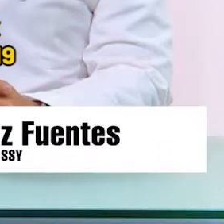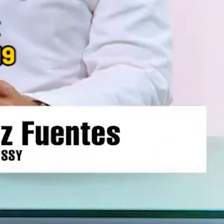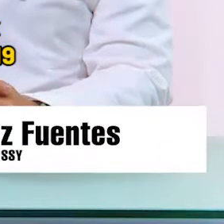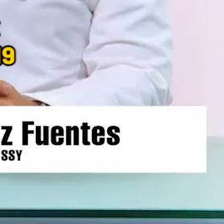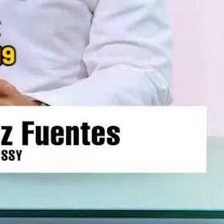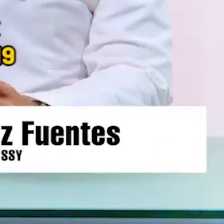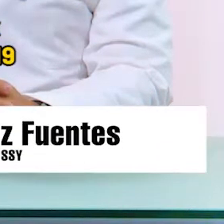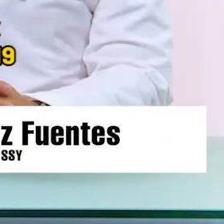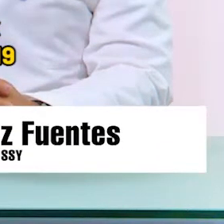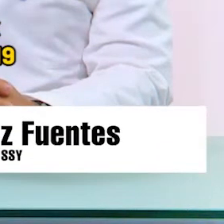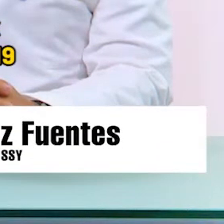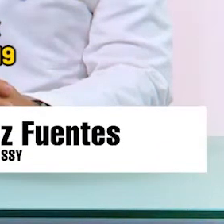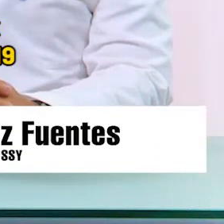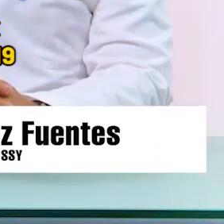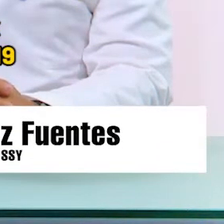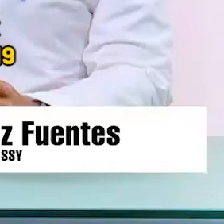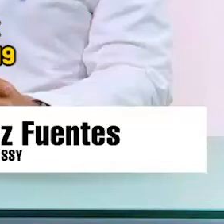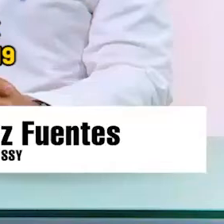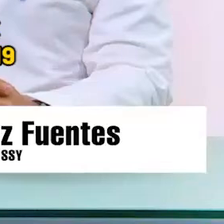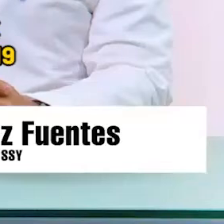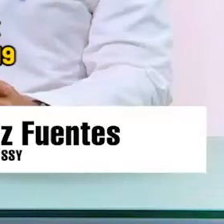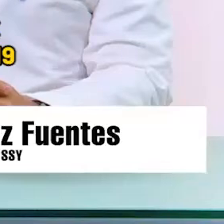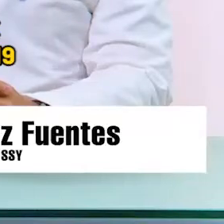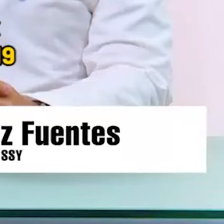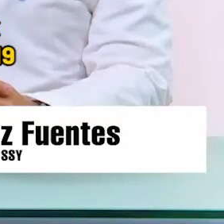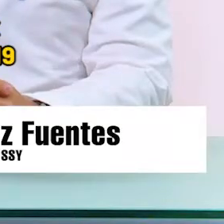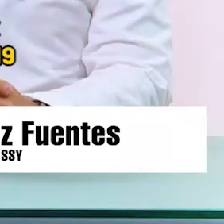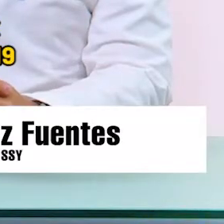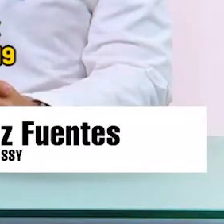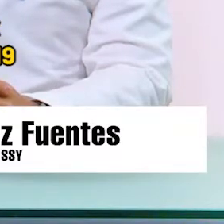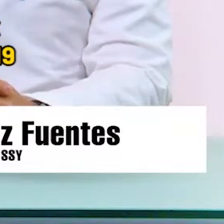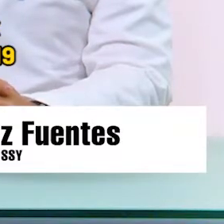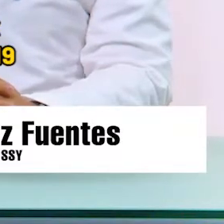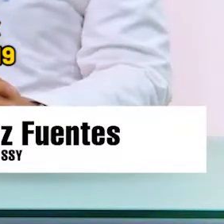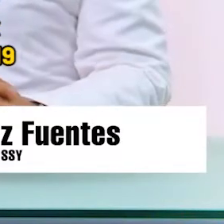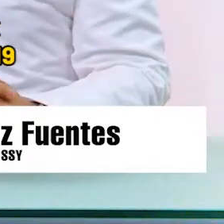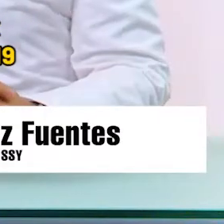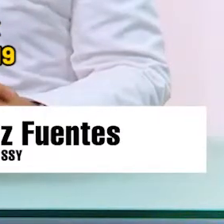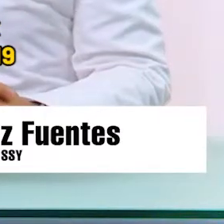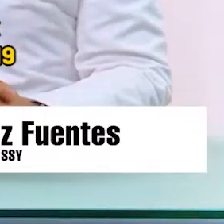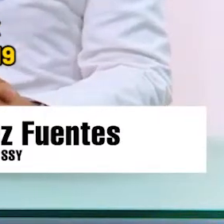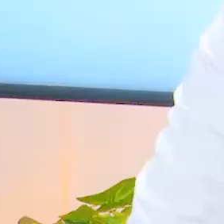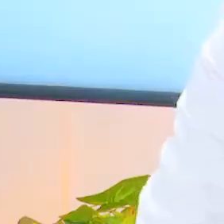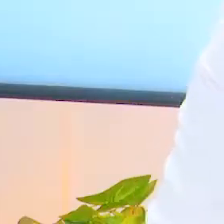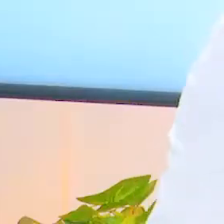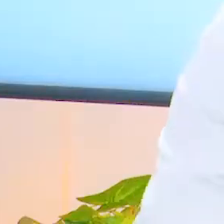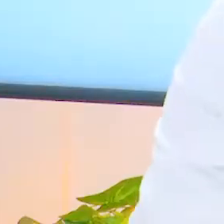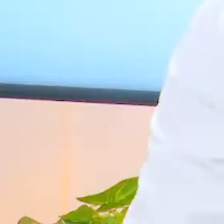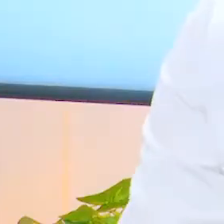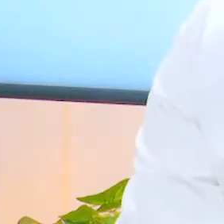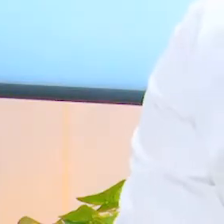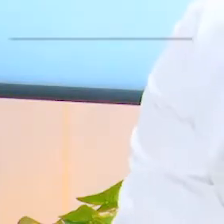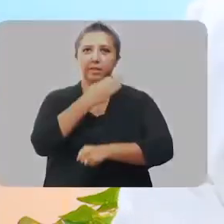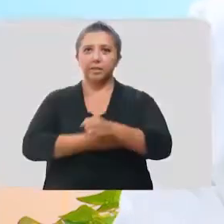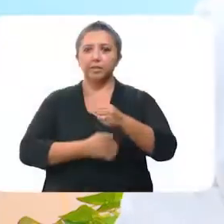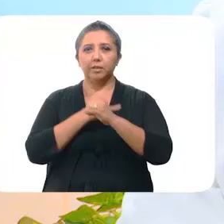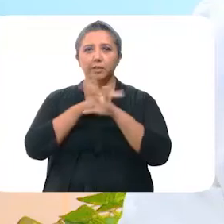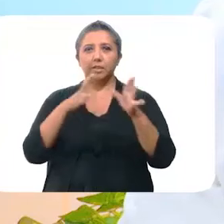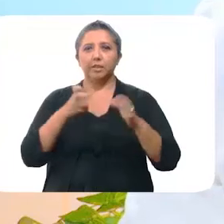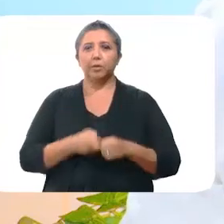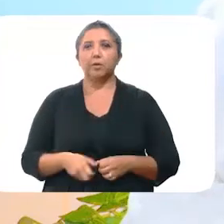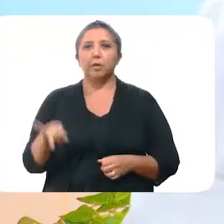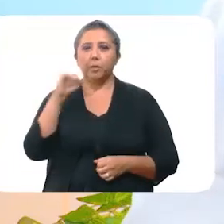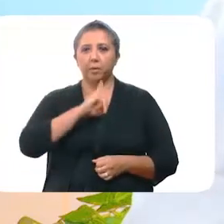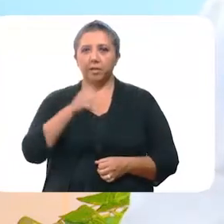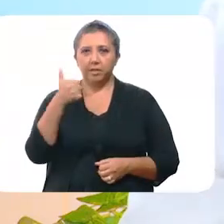Buenas tardes. A continuación daremos el parte diario relacionado con el COVID-19 en el estado de Yucatán. Doctora Patti, por favor. Gracias, doctor. Buenas tardes. Este es el parte médico